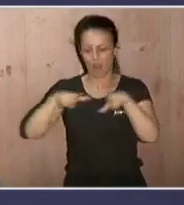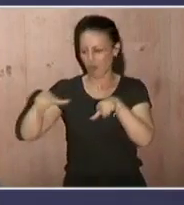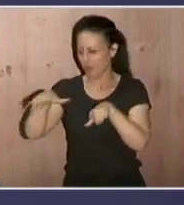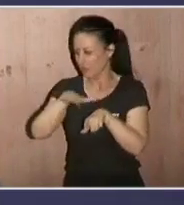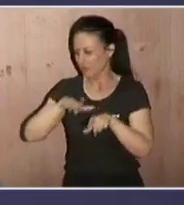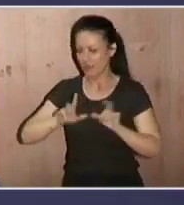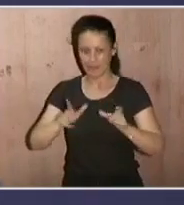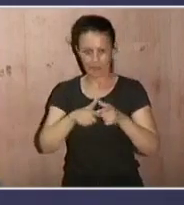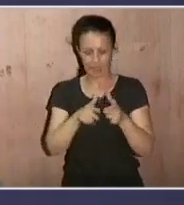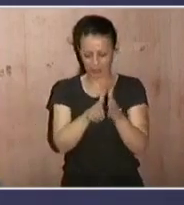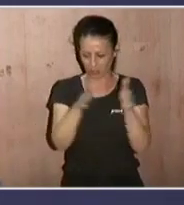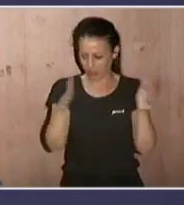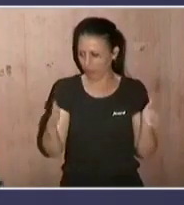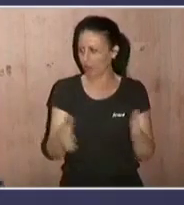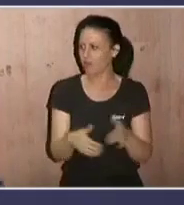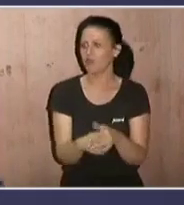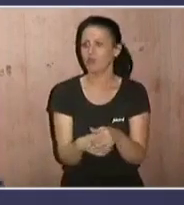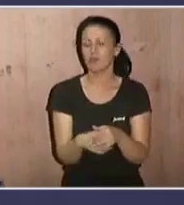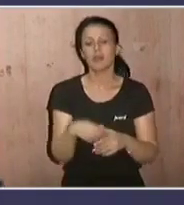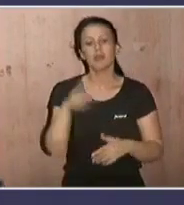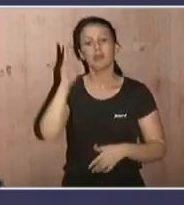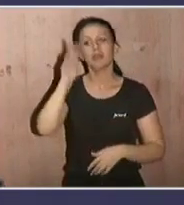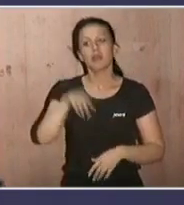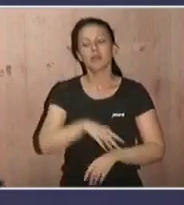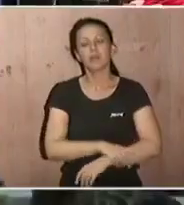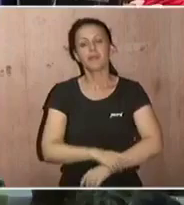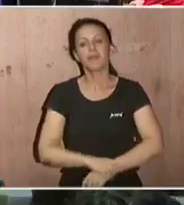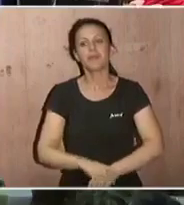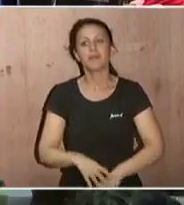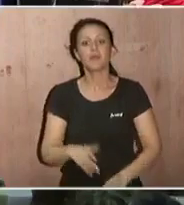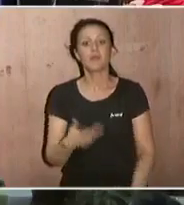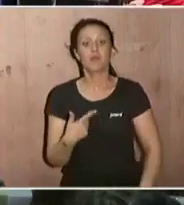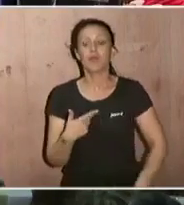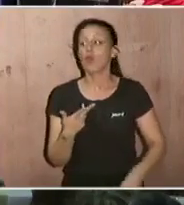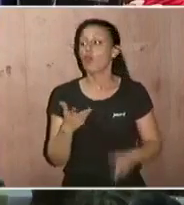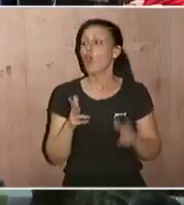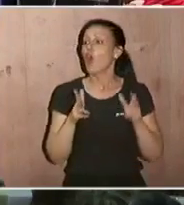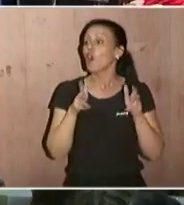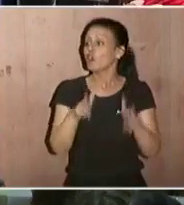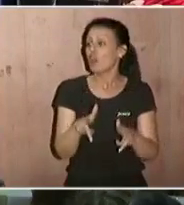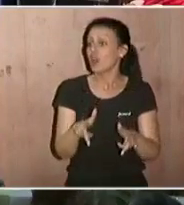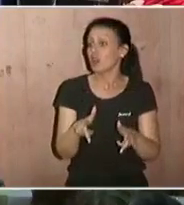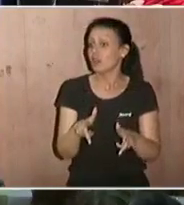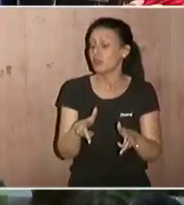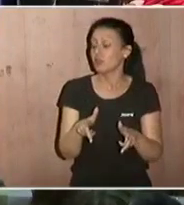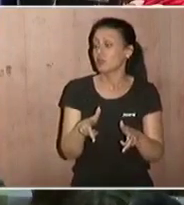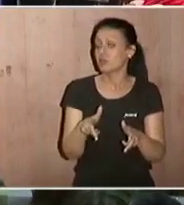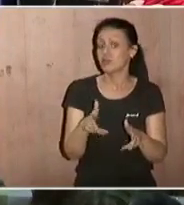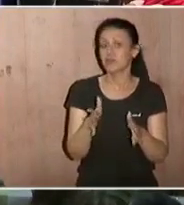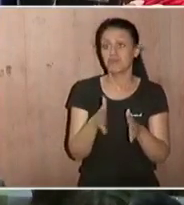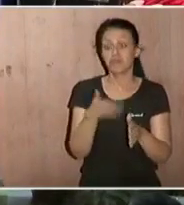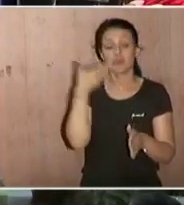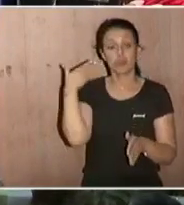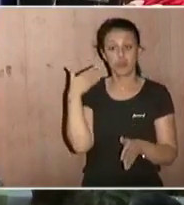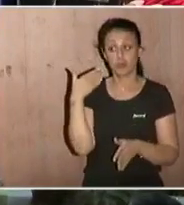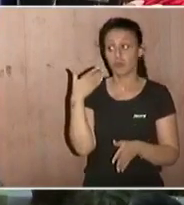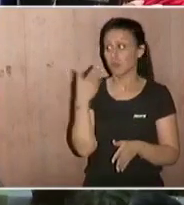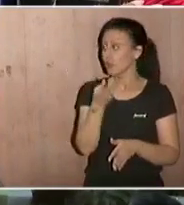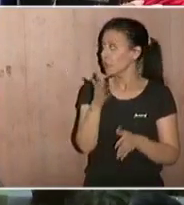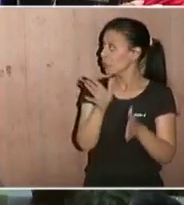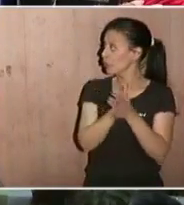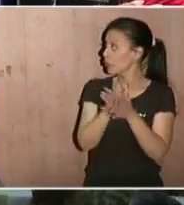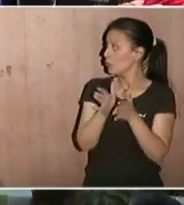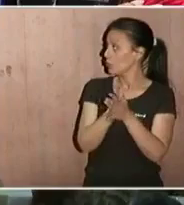despachos y además encontré de paso un hostal muy digno que algún compañero heredaría, cuyo uso algún compañero